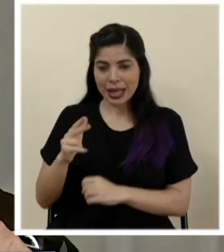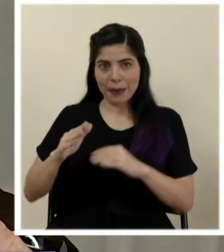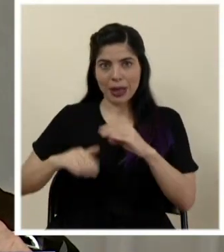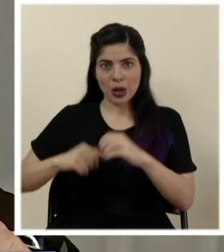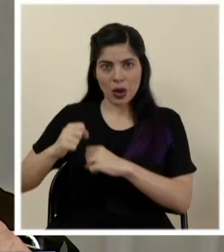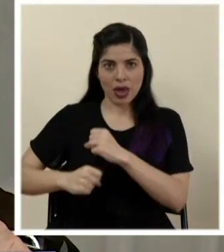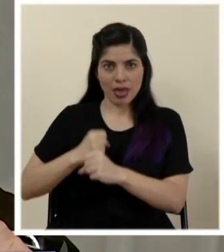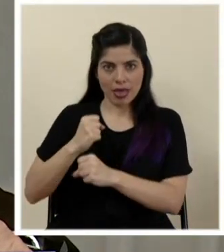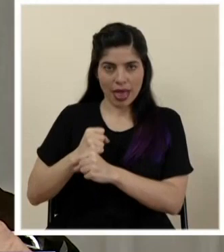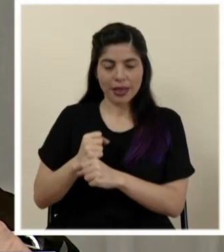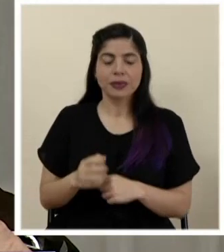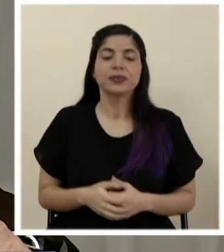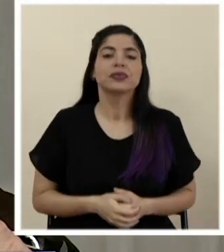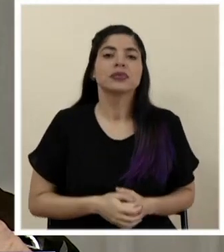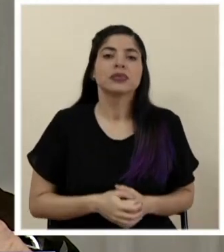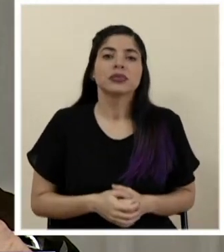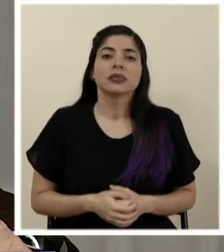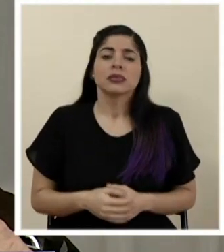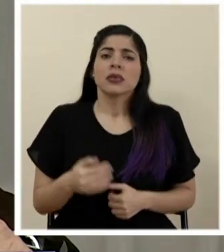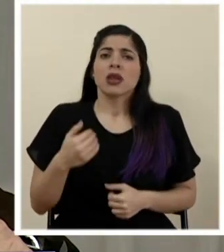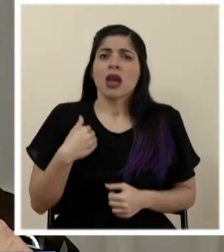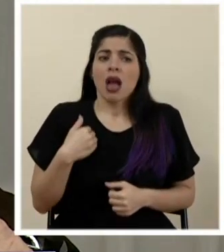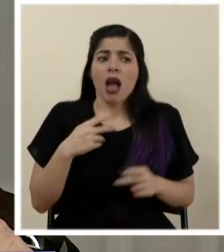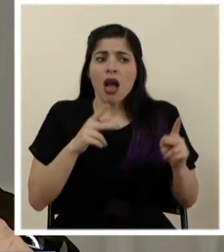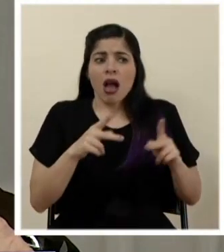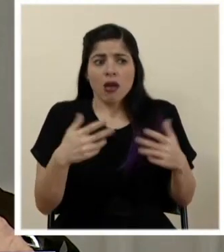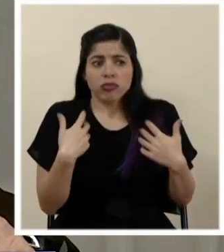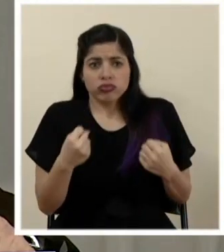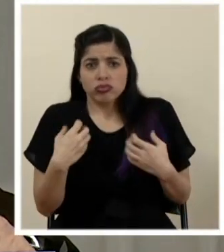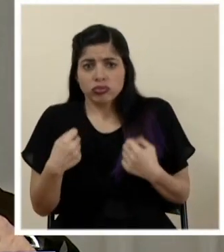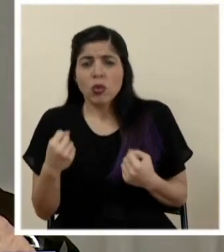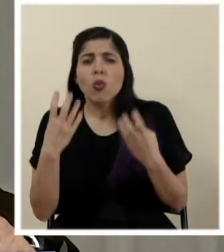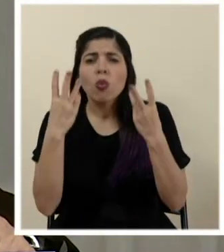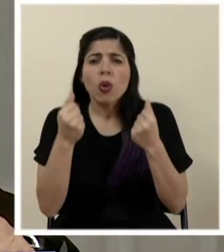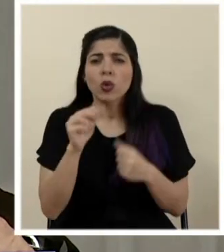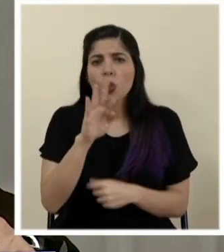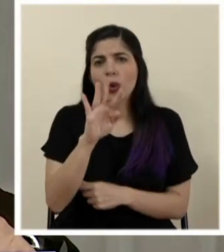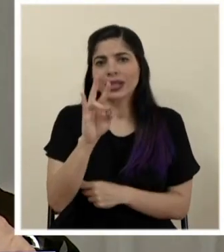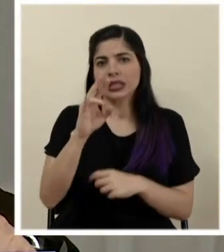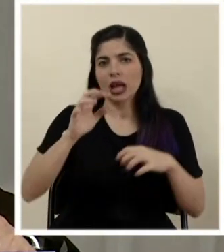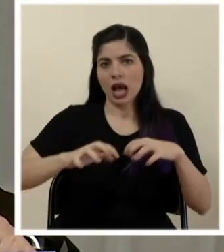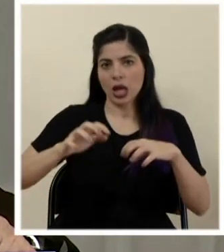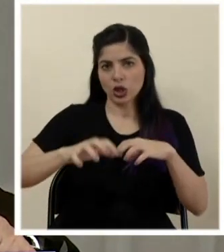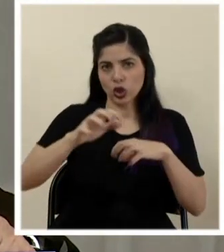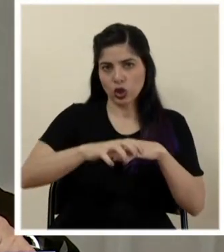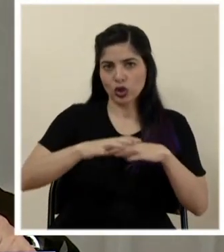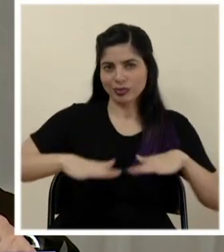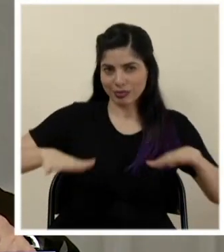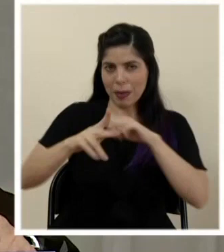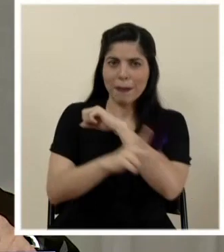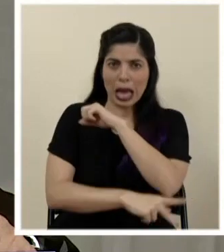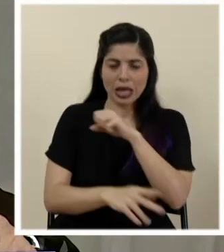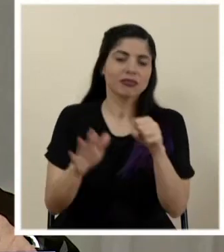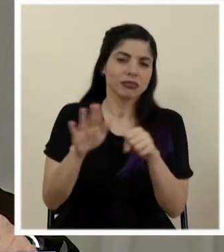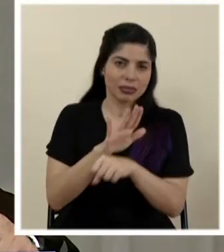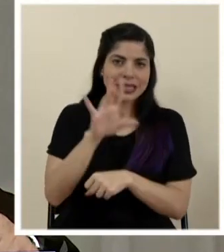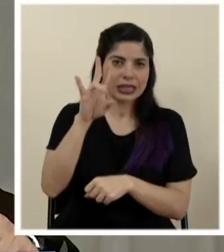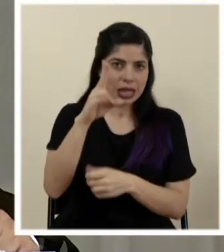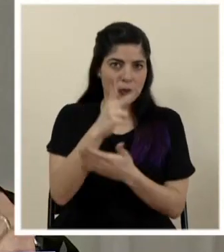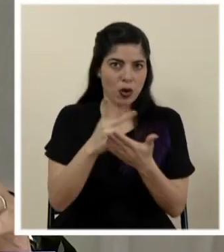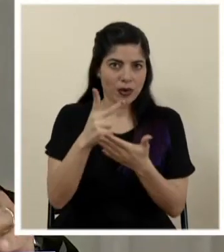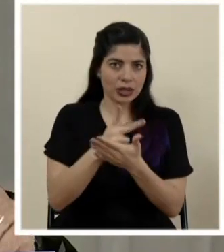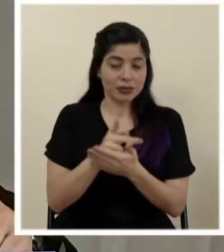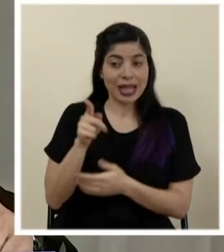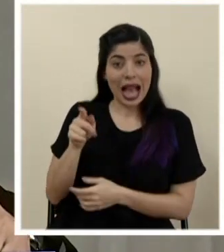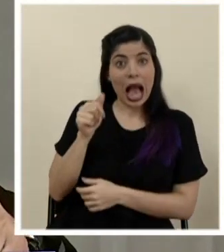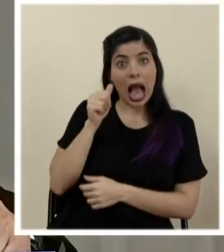de edad. Hemos tenido casos recuperados en 47 cantones del país, en las 7 provincias, siendo Alajuela